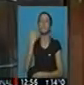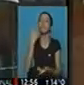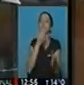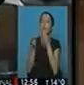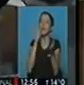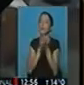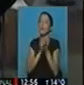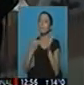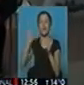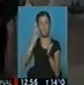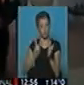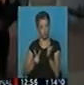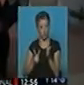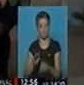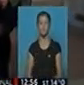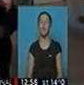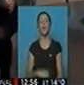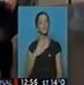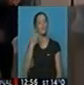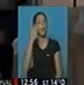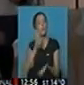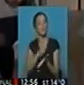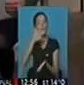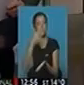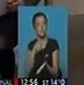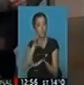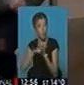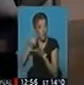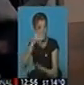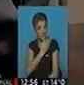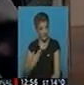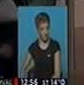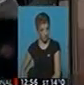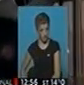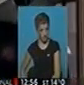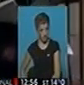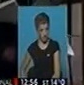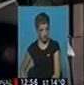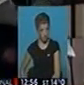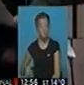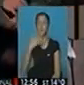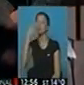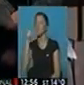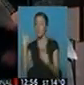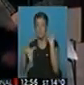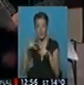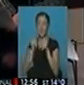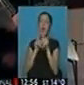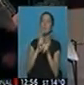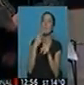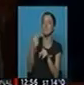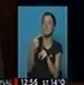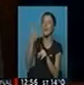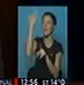y mencionábamos lo que tiene que ver con el decreto, el nuevo decreto de excepción del presidente, dictado por el presidente Maduro, que algunos dicen que es la continuación